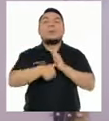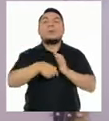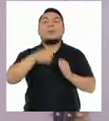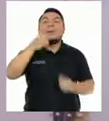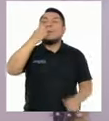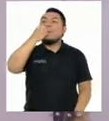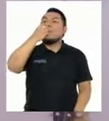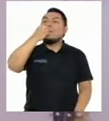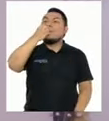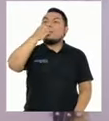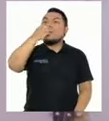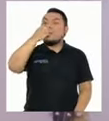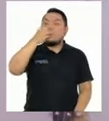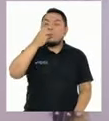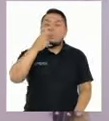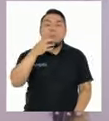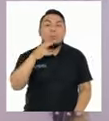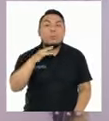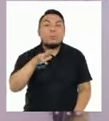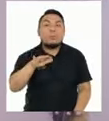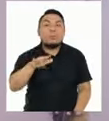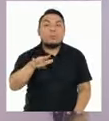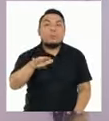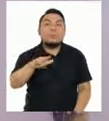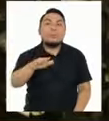la boca.